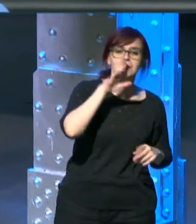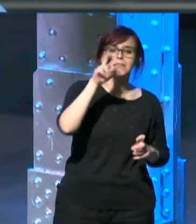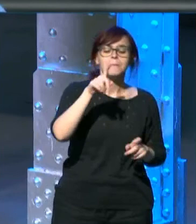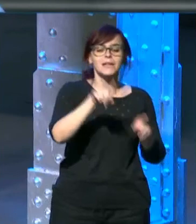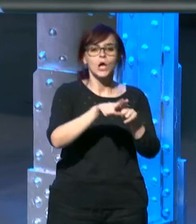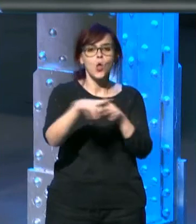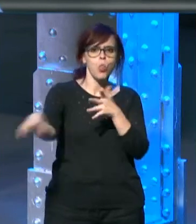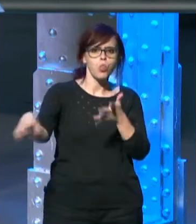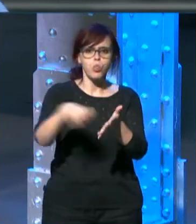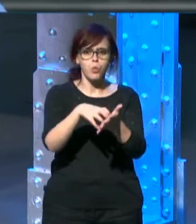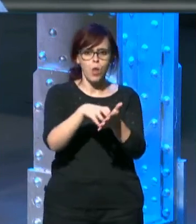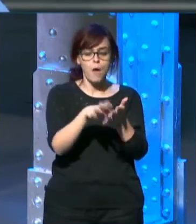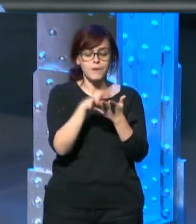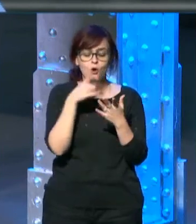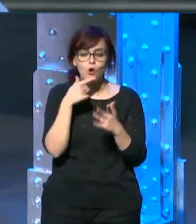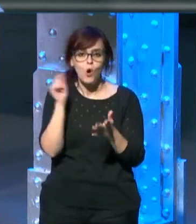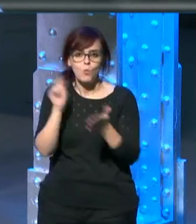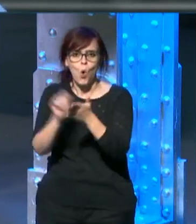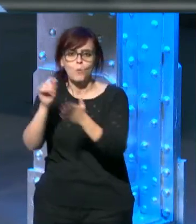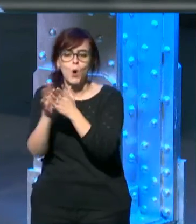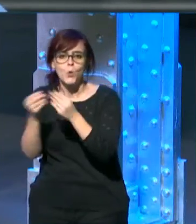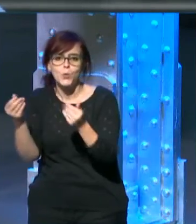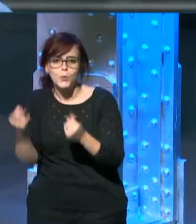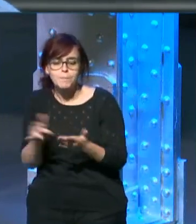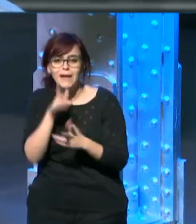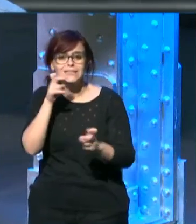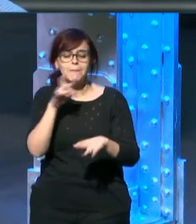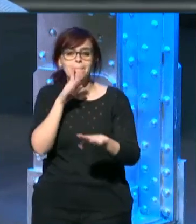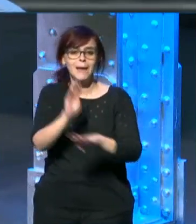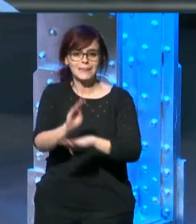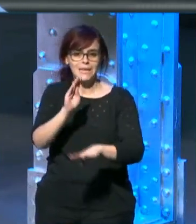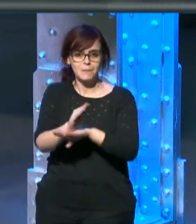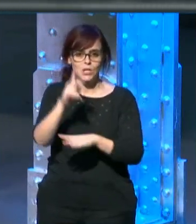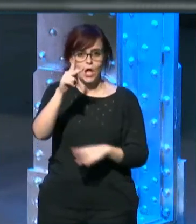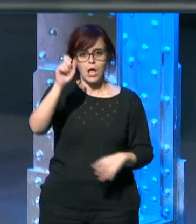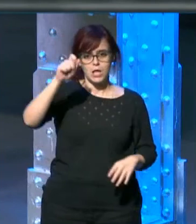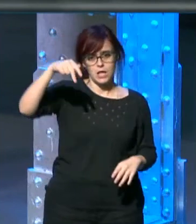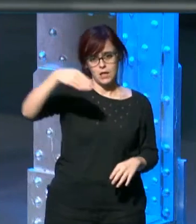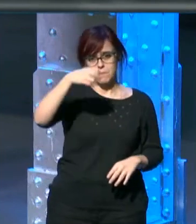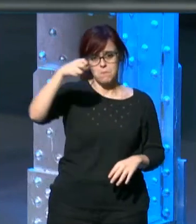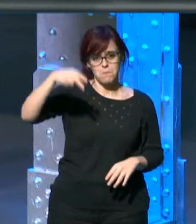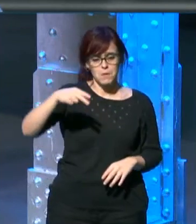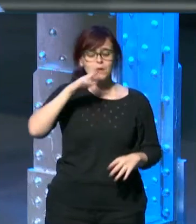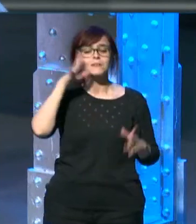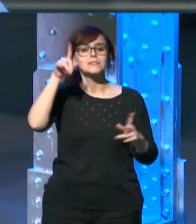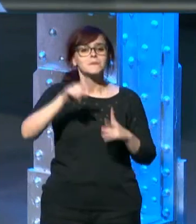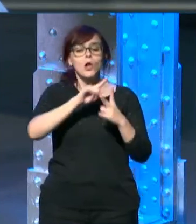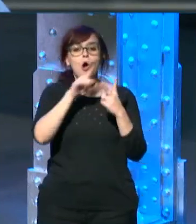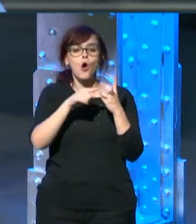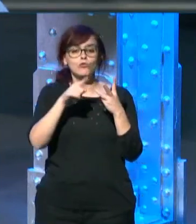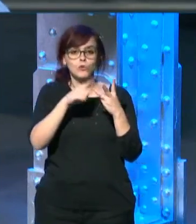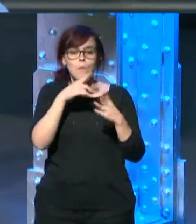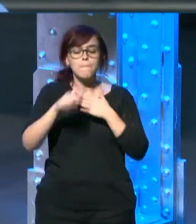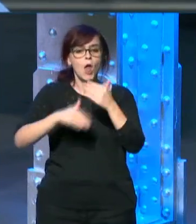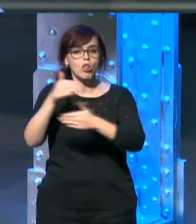incertidumbre y mucha volatilidad, como puede ser el soporte y el mantenimiento, pues te vendría bien Kanban. ¿Estás en un proceso en el que más que implementar cosas lo que